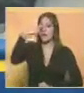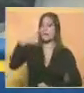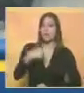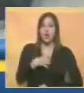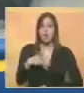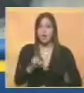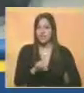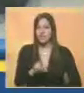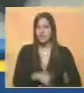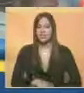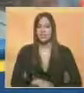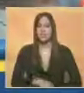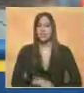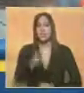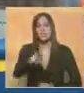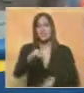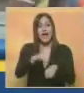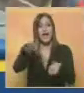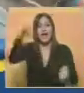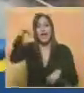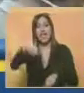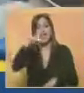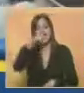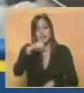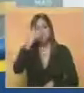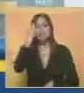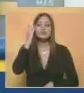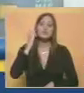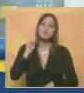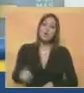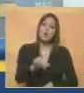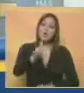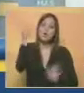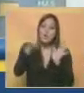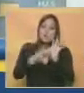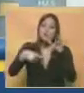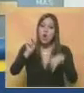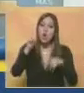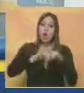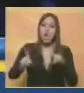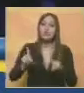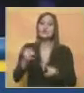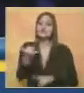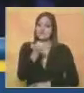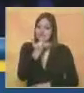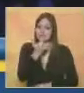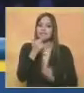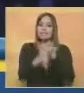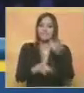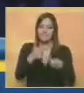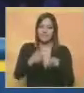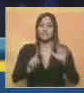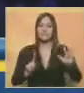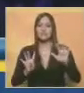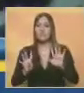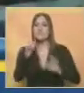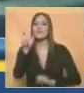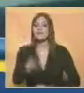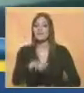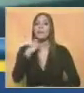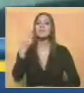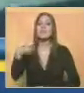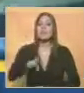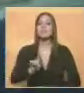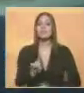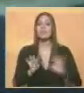siniestro es el más grave de este daño desde que en julio 2011 otro accidente ferroviario causó 69 personas muertas